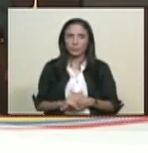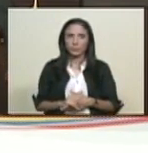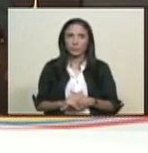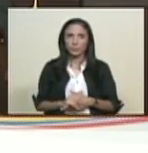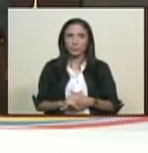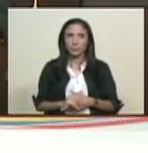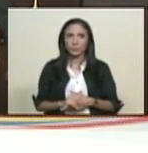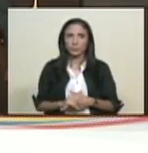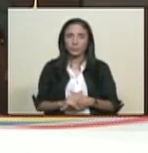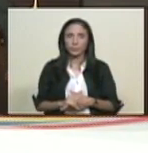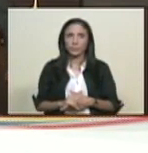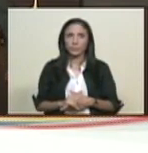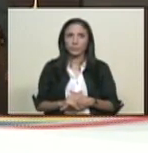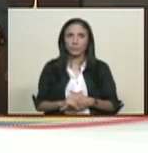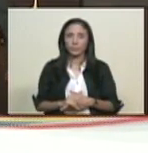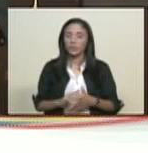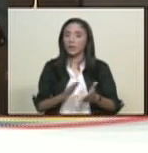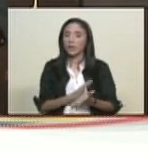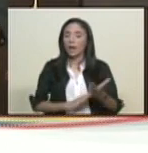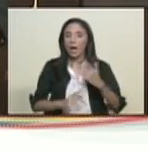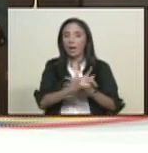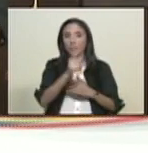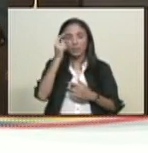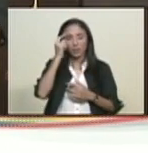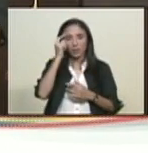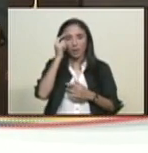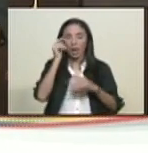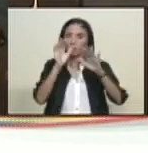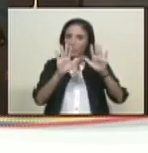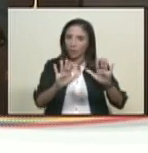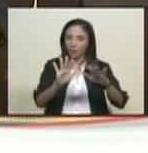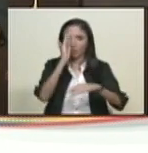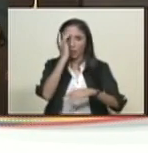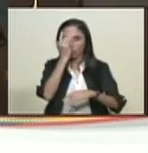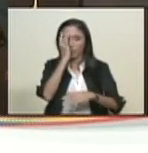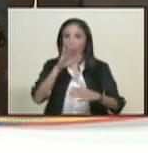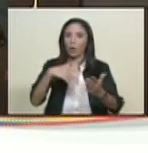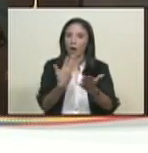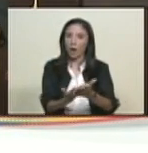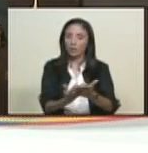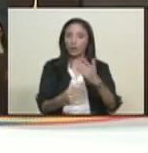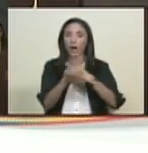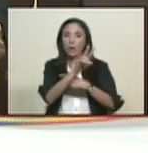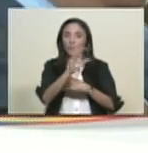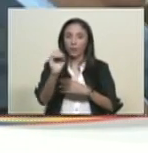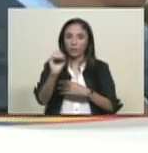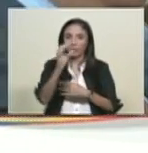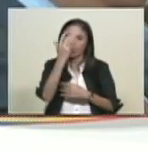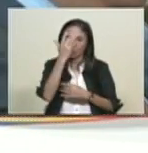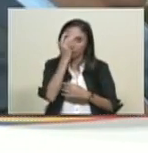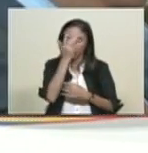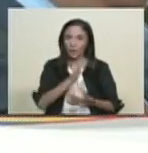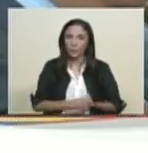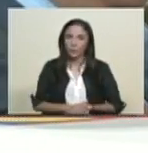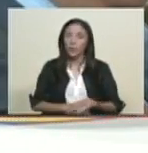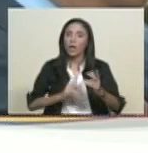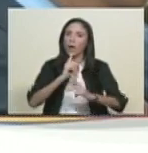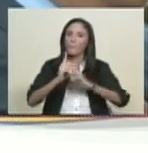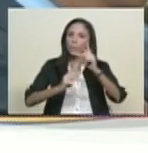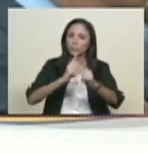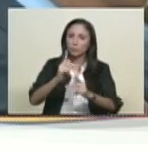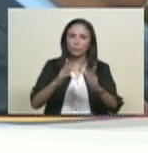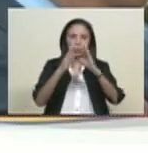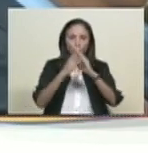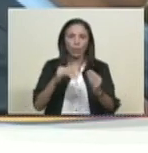implementado del día 10 de febrero al día 20 de febrero un proceso